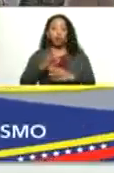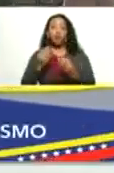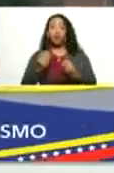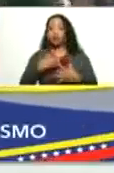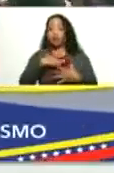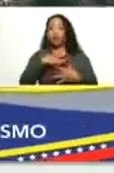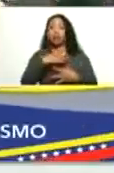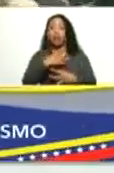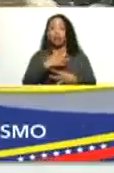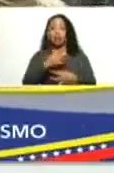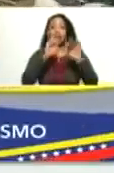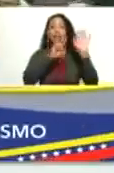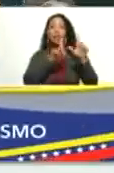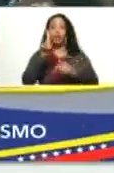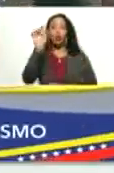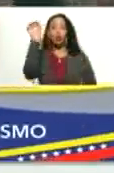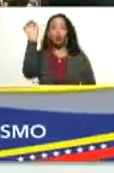El